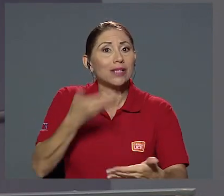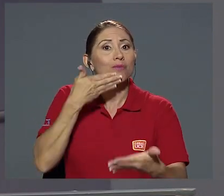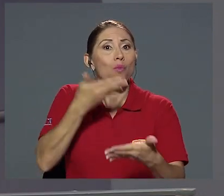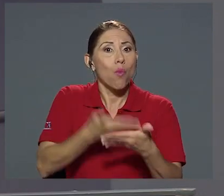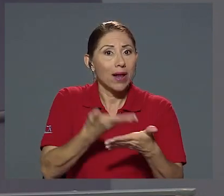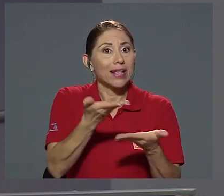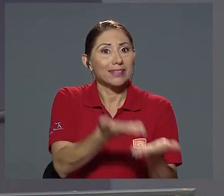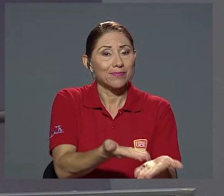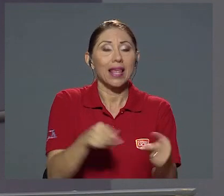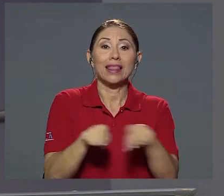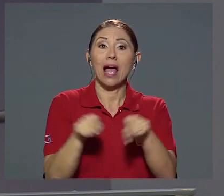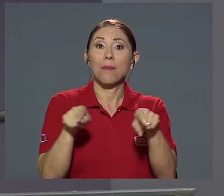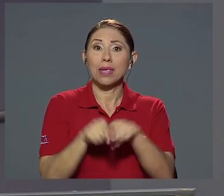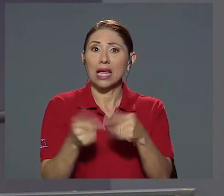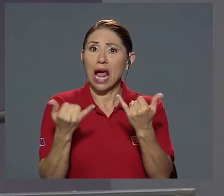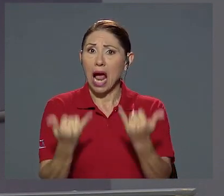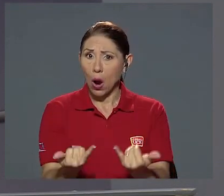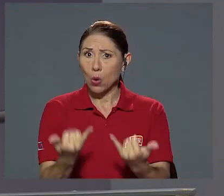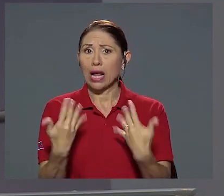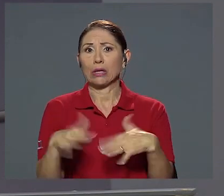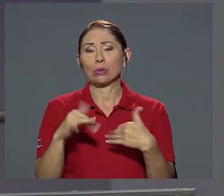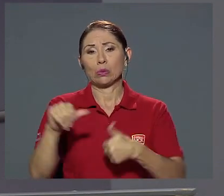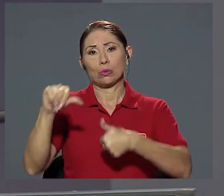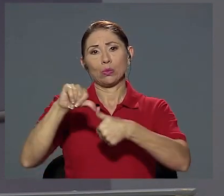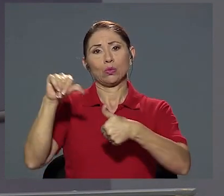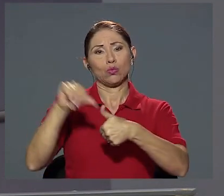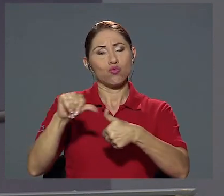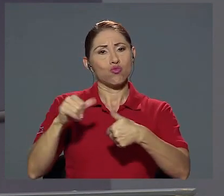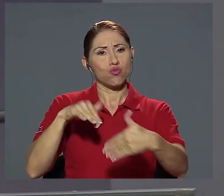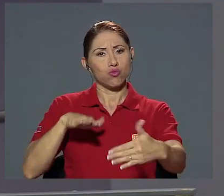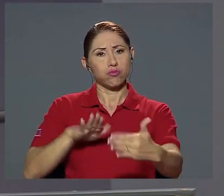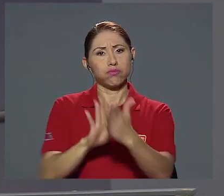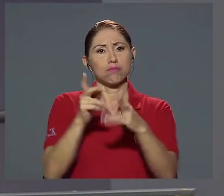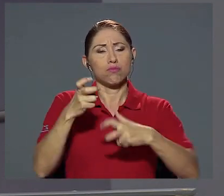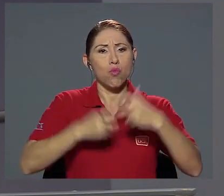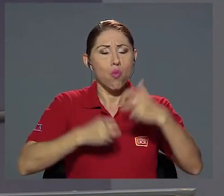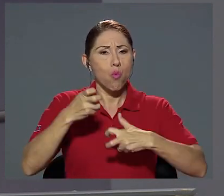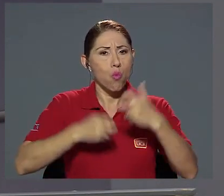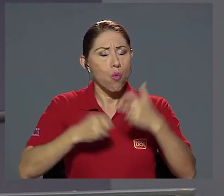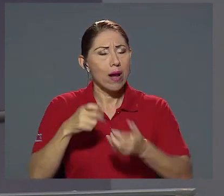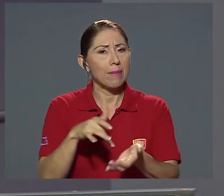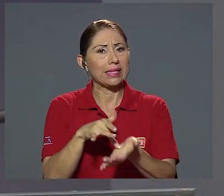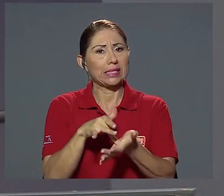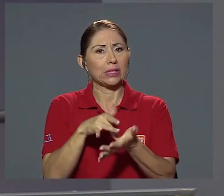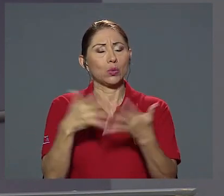eso significa, pero también porque estamos enfrentando como región problemas graves